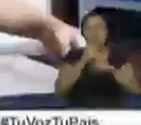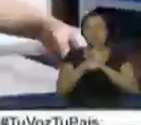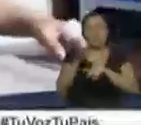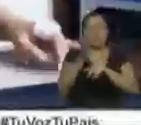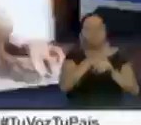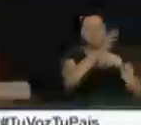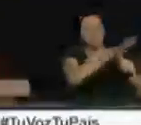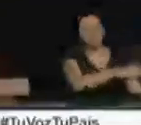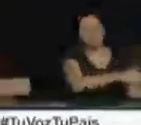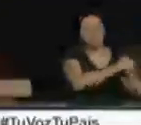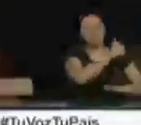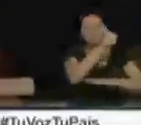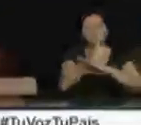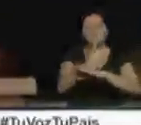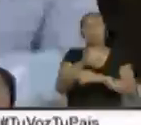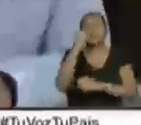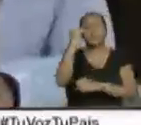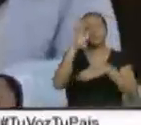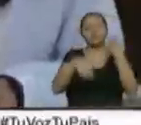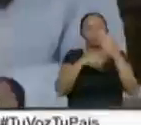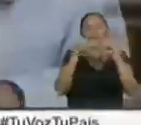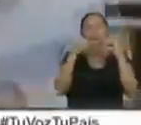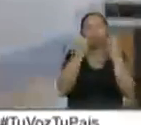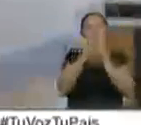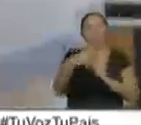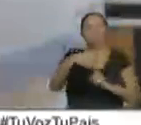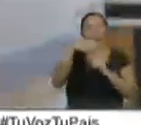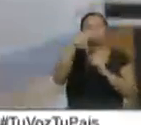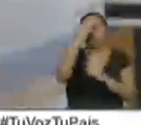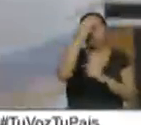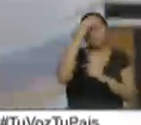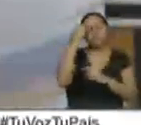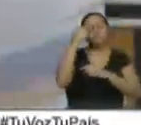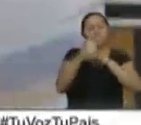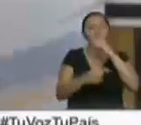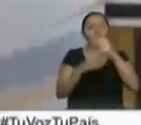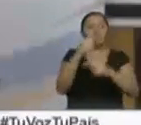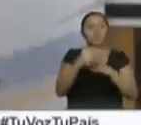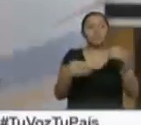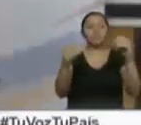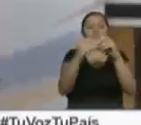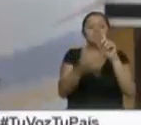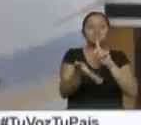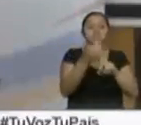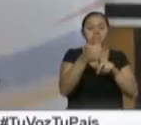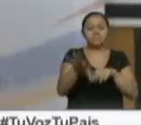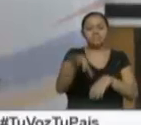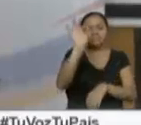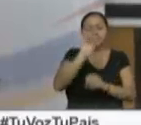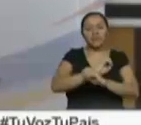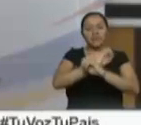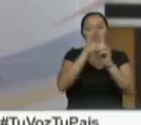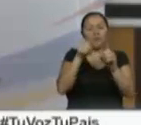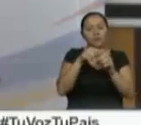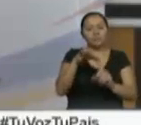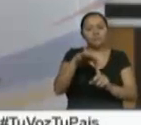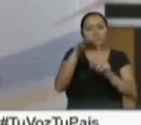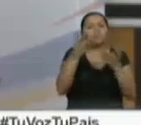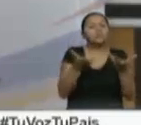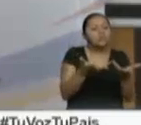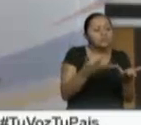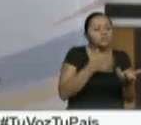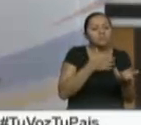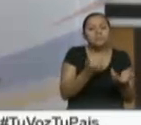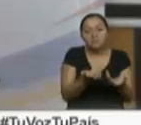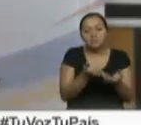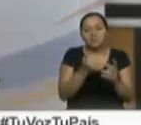y garantizar los derechos a este grupo prioritario. Lo que ha ido permitiendo es justamente lograr identificar en la base principal dónde están, cómo están